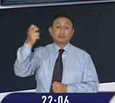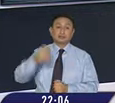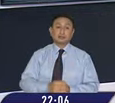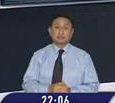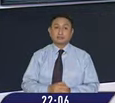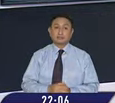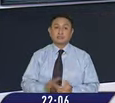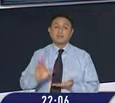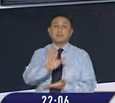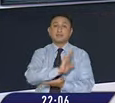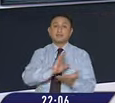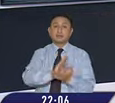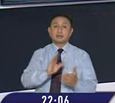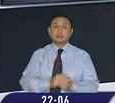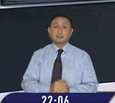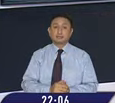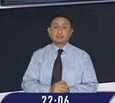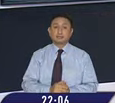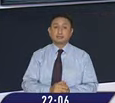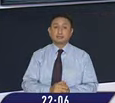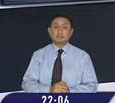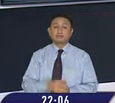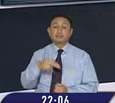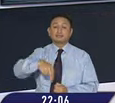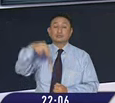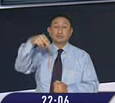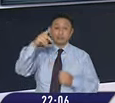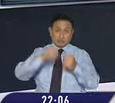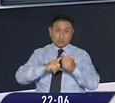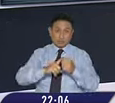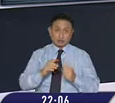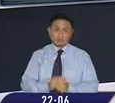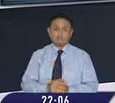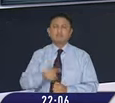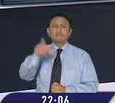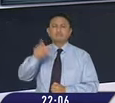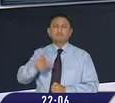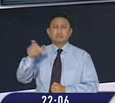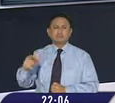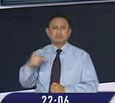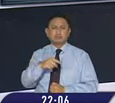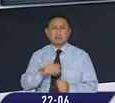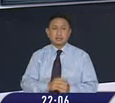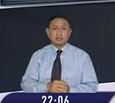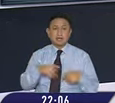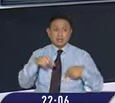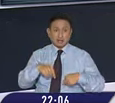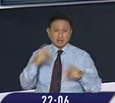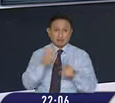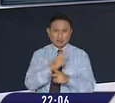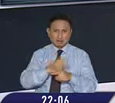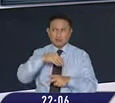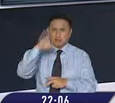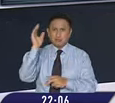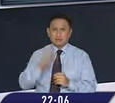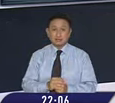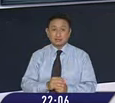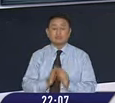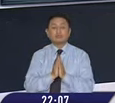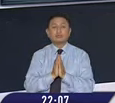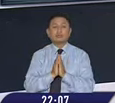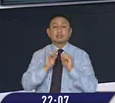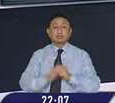seguridad del barrio Rancho San Antonio Alto, al norte de Quito. Los moradores denunciaron una creciente ola delictiva y piden la apertura